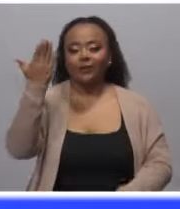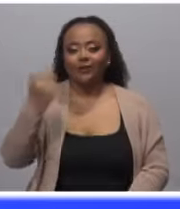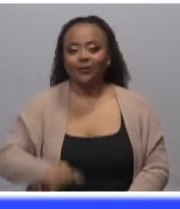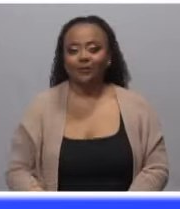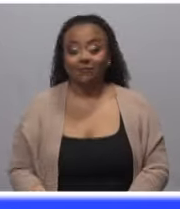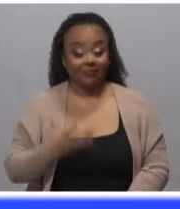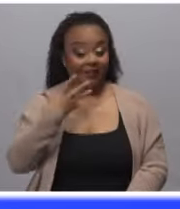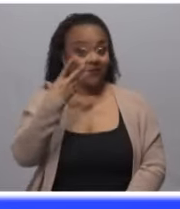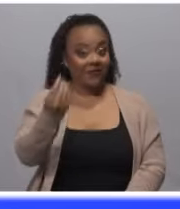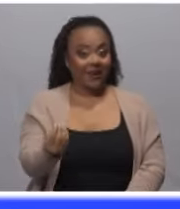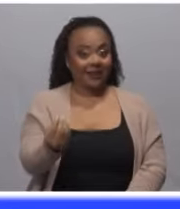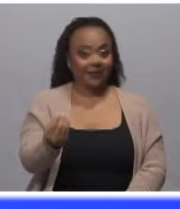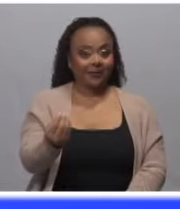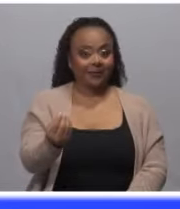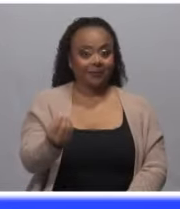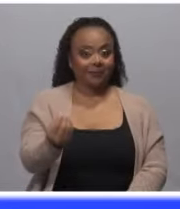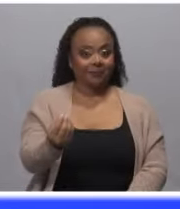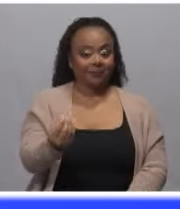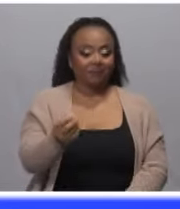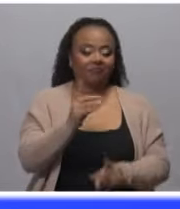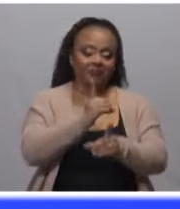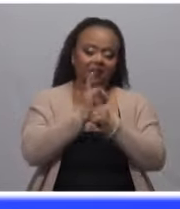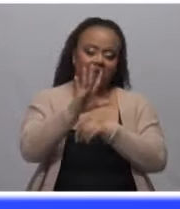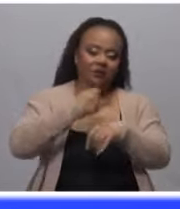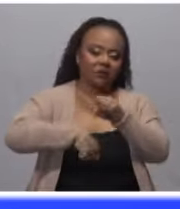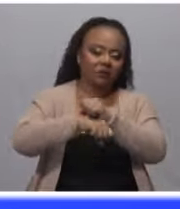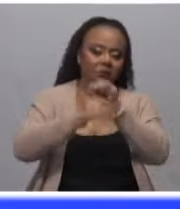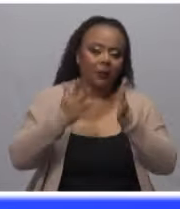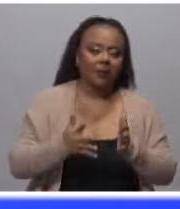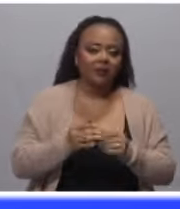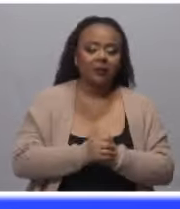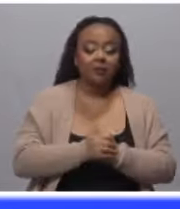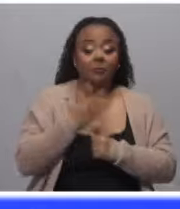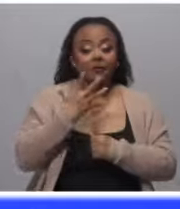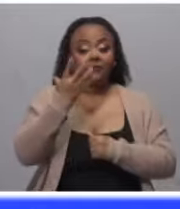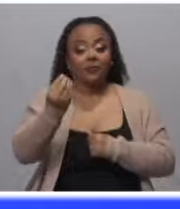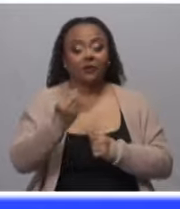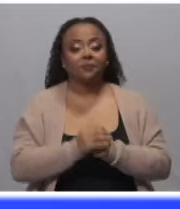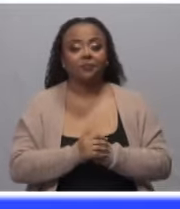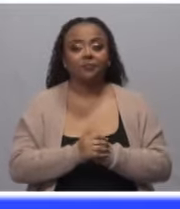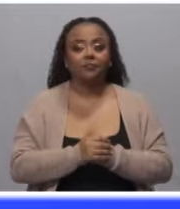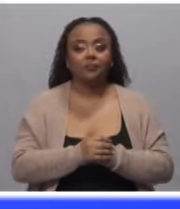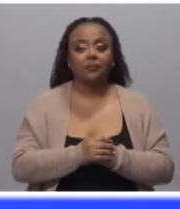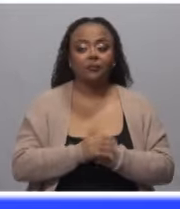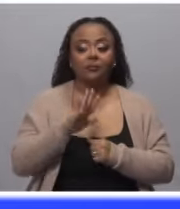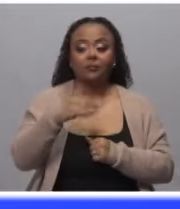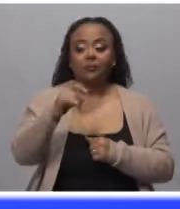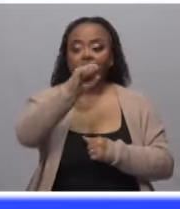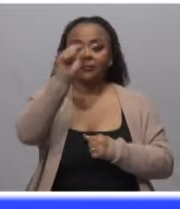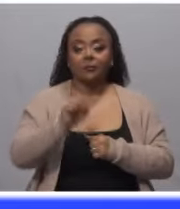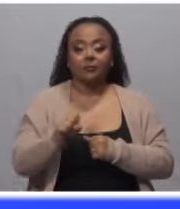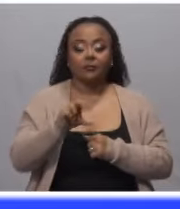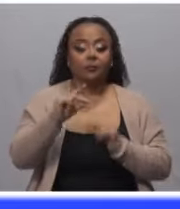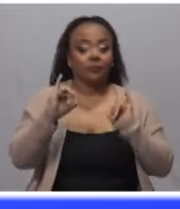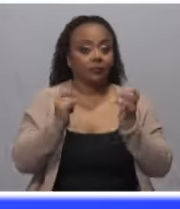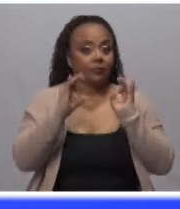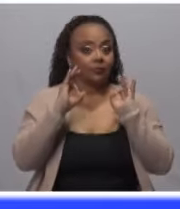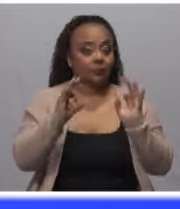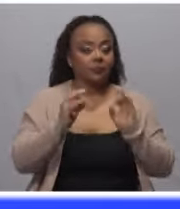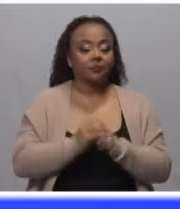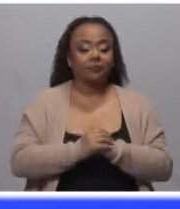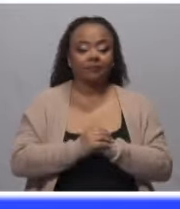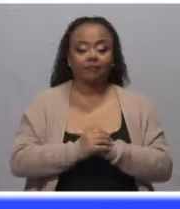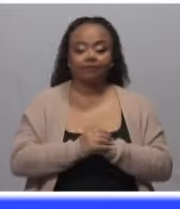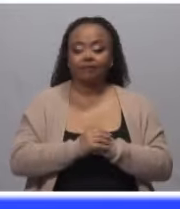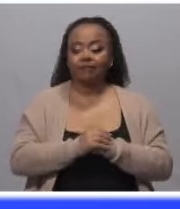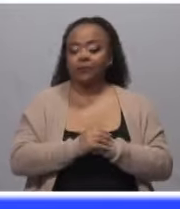hacia fuera eh Pues defiende a su futbolistas hacia fuera cuando el sapriza no juega tan bien digamos